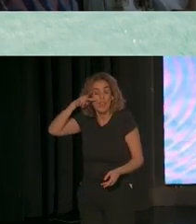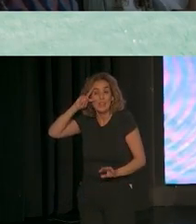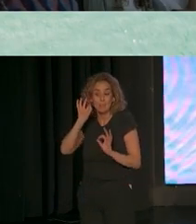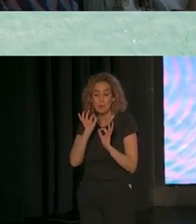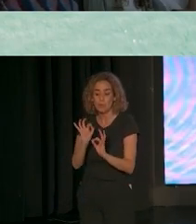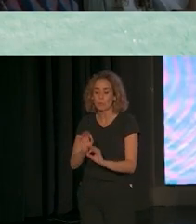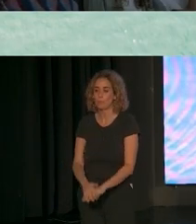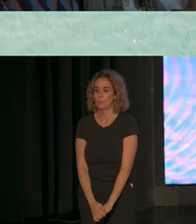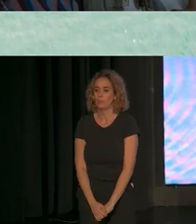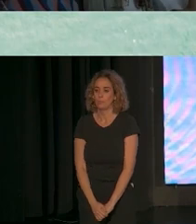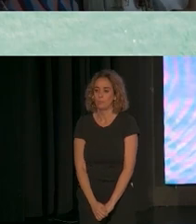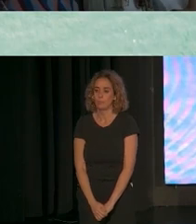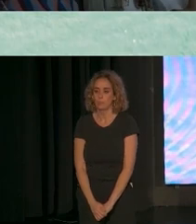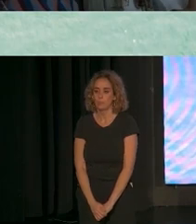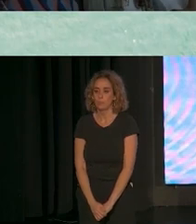expertos.